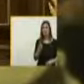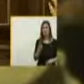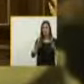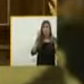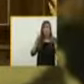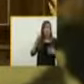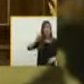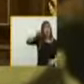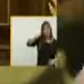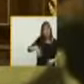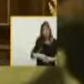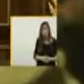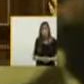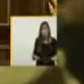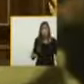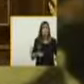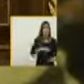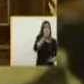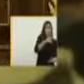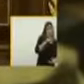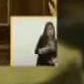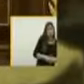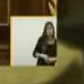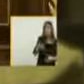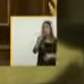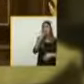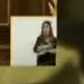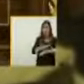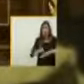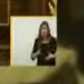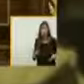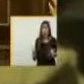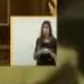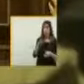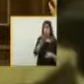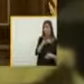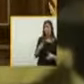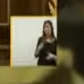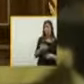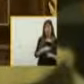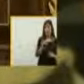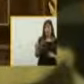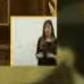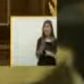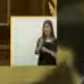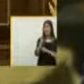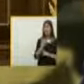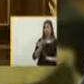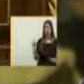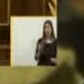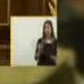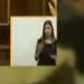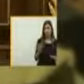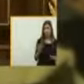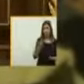auténticas ofensas, de auténticas caricaturas que lles caíron aos partidos catalans esforzados ou afanados na